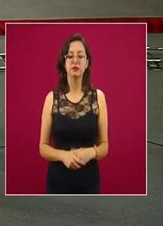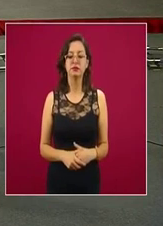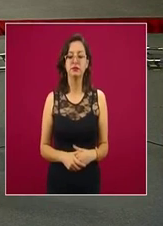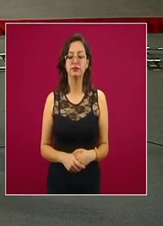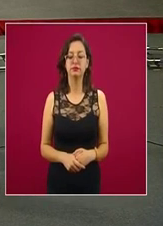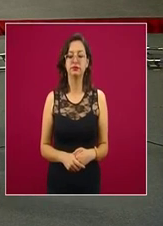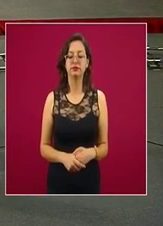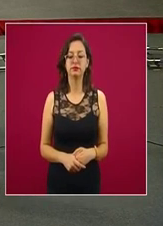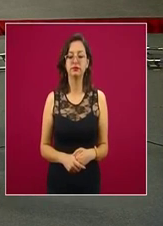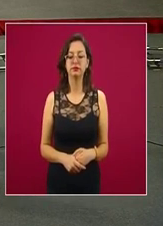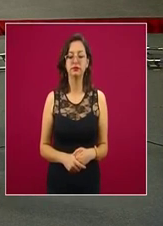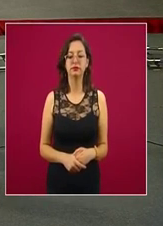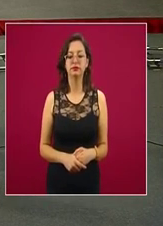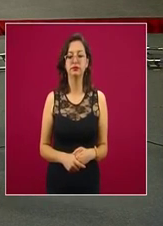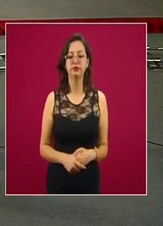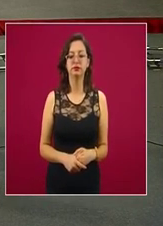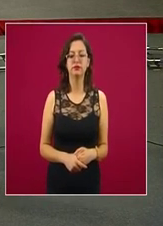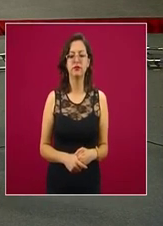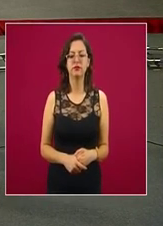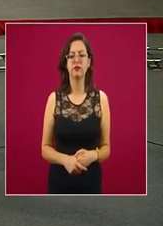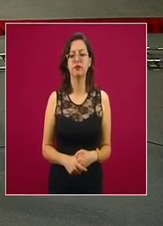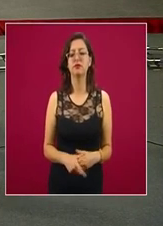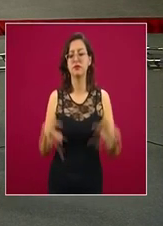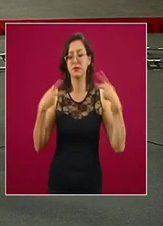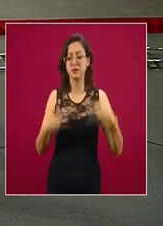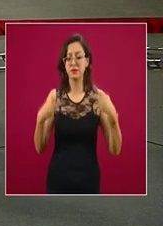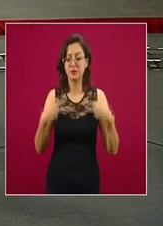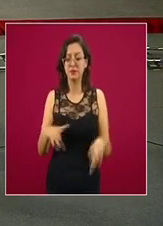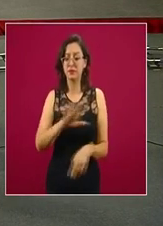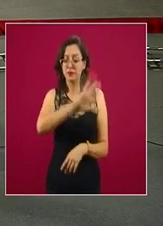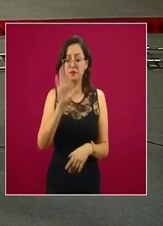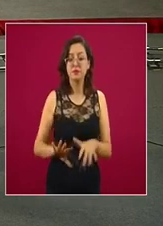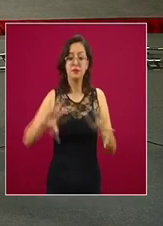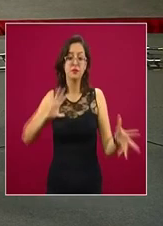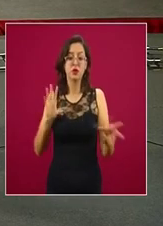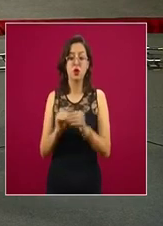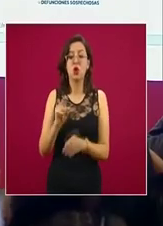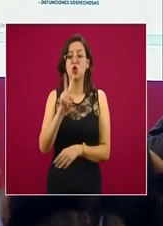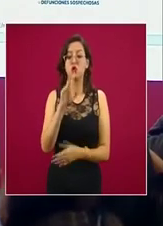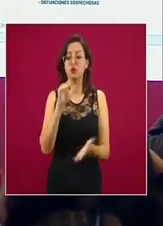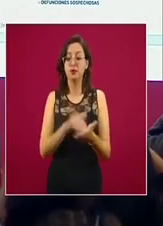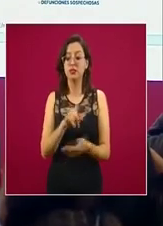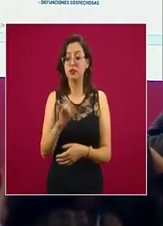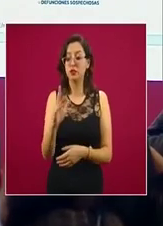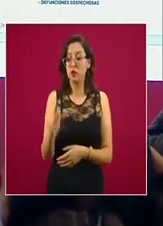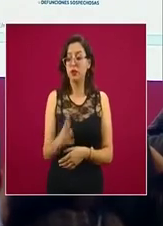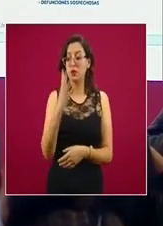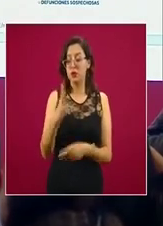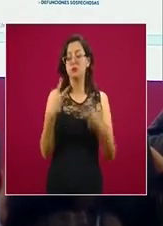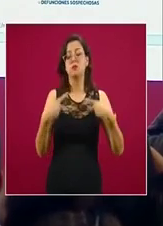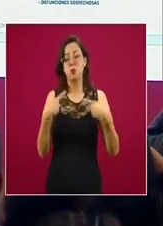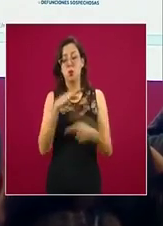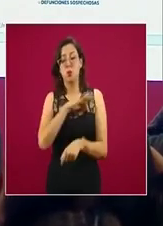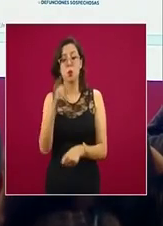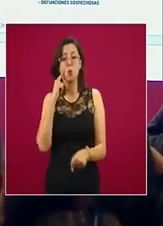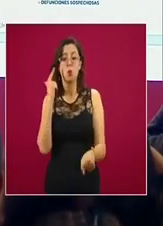Cuando vemos los casos que han perdido la vida, las 2.154 personas que han perdido la vida, podemos identificar